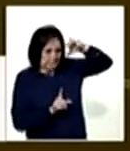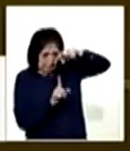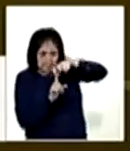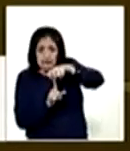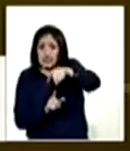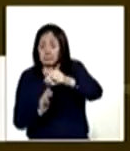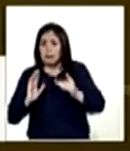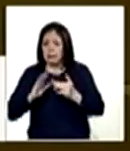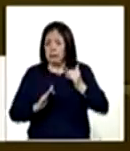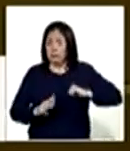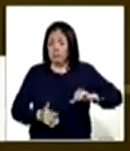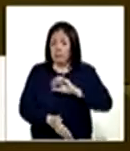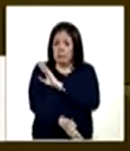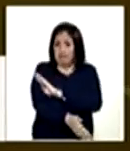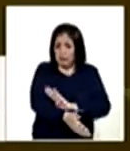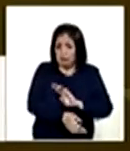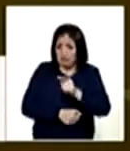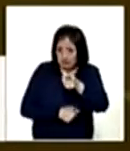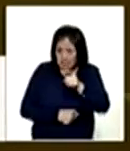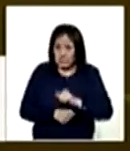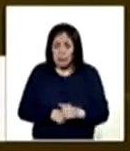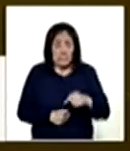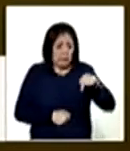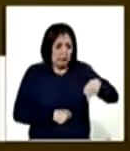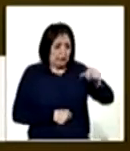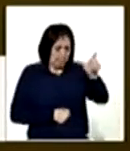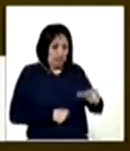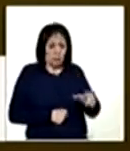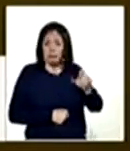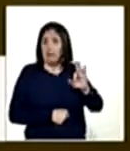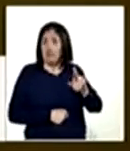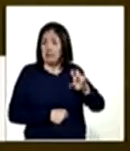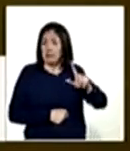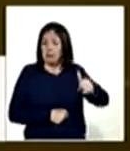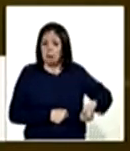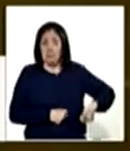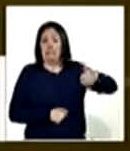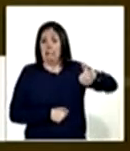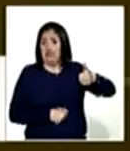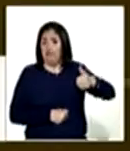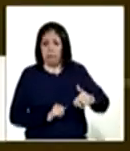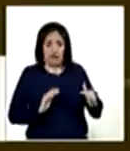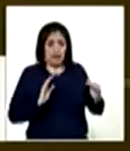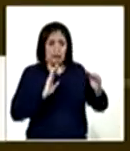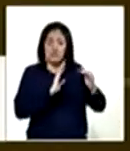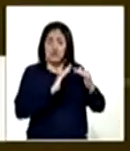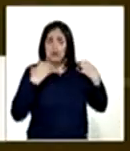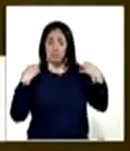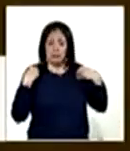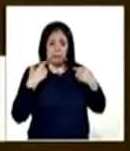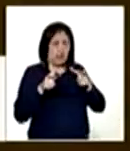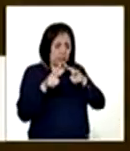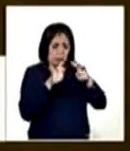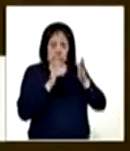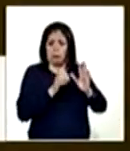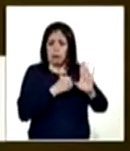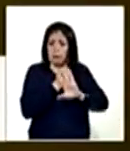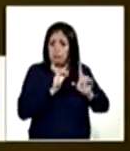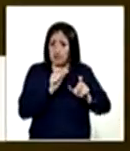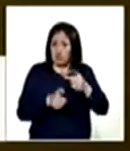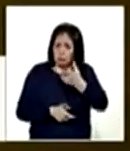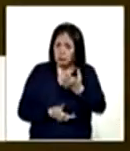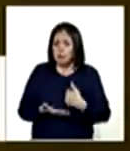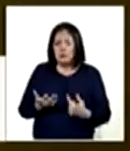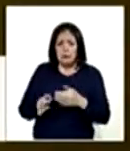de la Municipalidad de Bellavista. Y aquí estamos con Fernando Ramírez, quien es el gerente de Seguridad Ciudadana, quien sabe más detalles de lo ocurrido. Señor Ramírez,